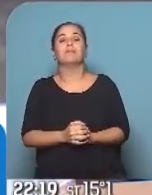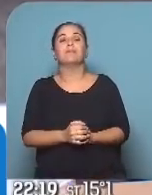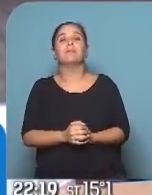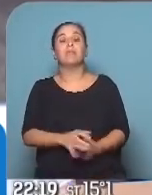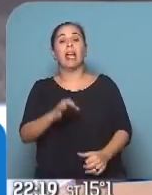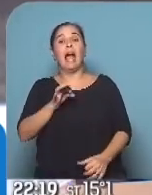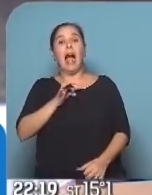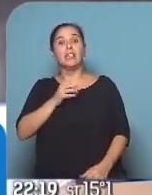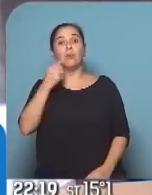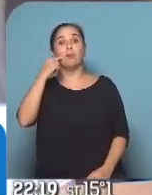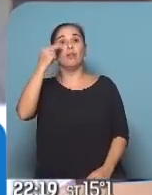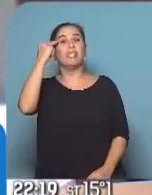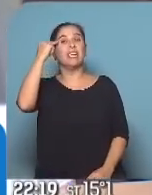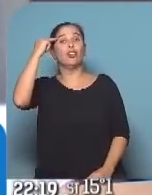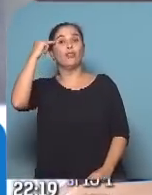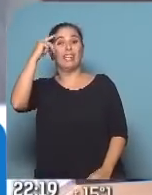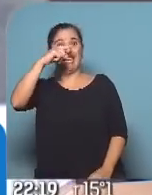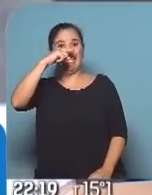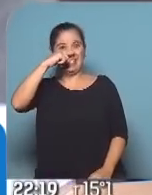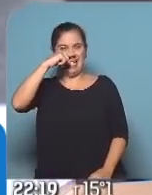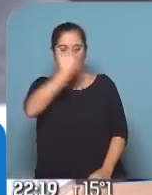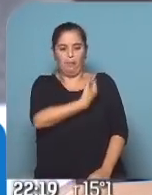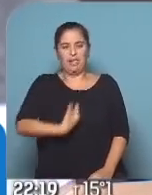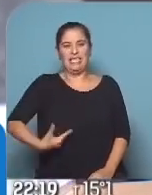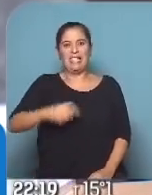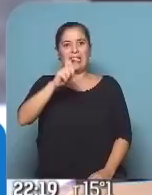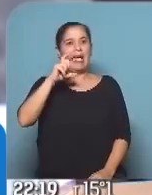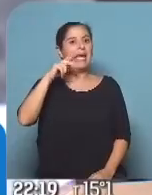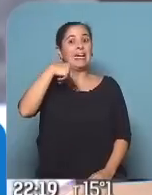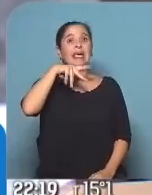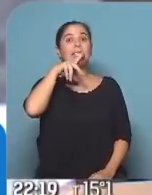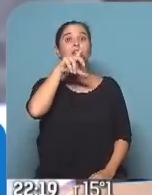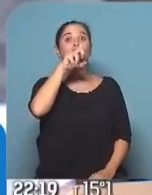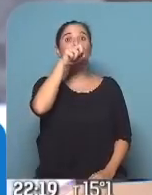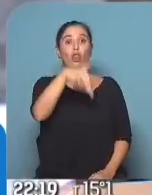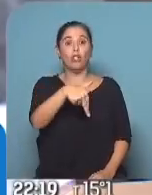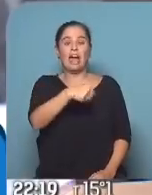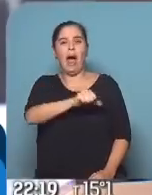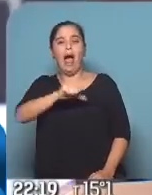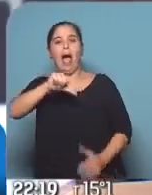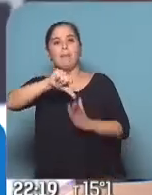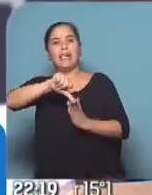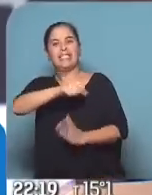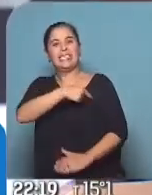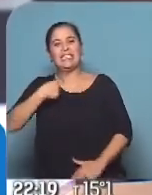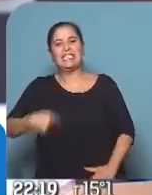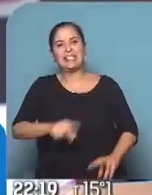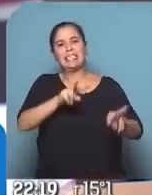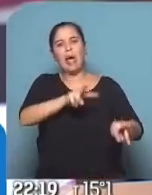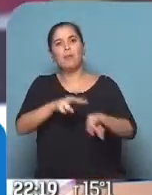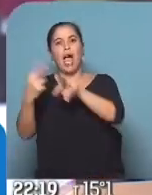un presidente de Estados Unidos a China, justamente como campeón de la globalización. Lo curioso es